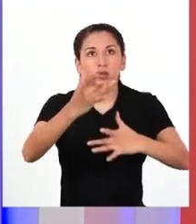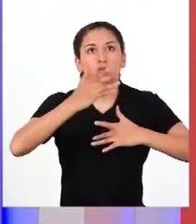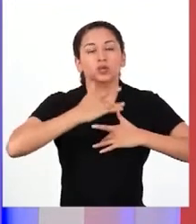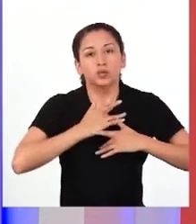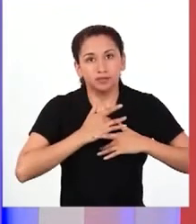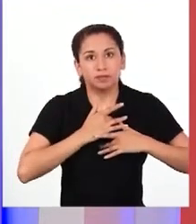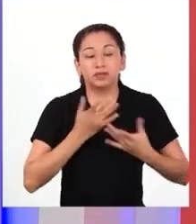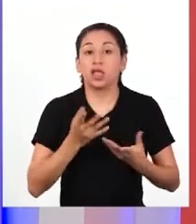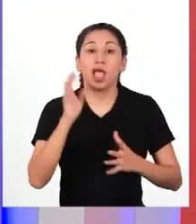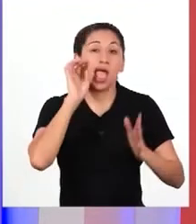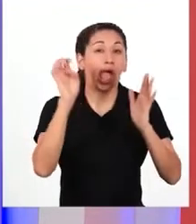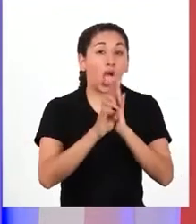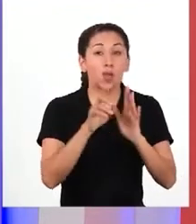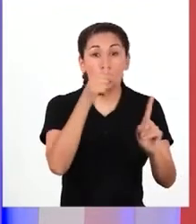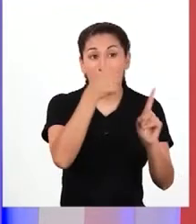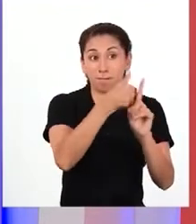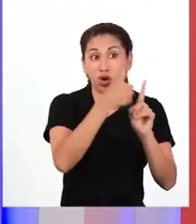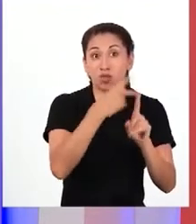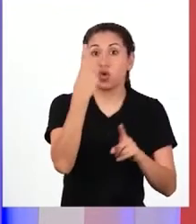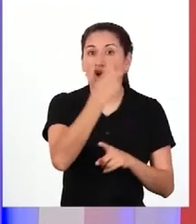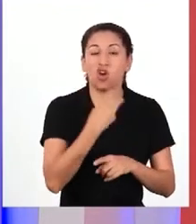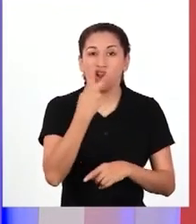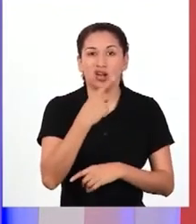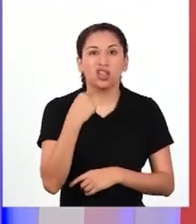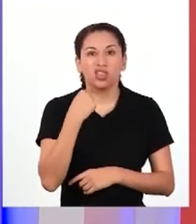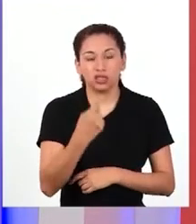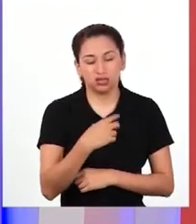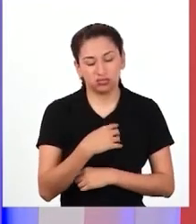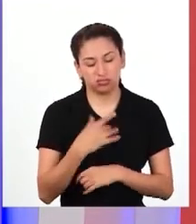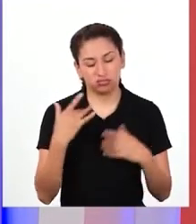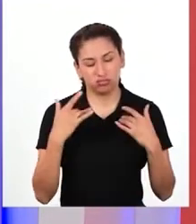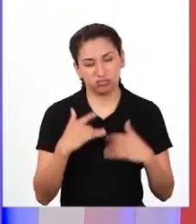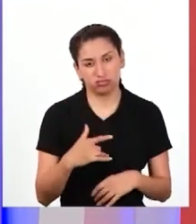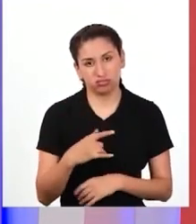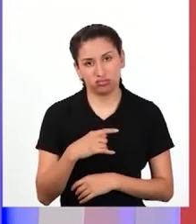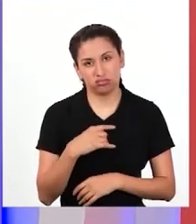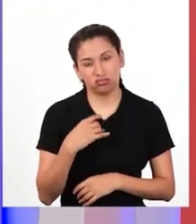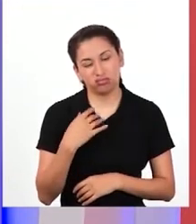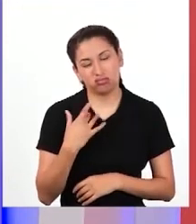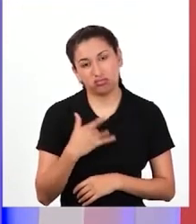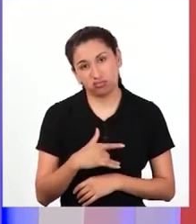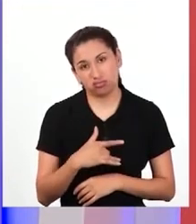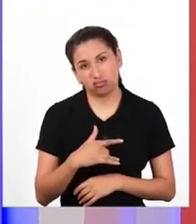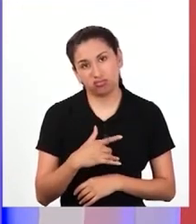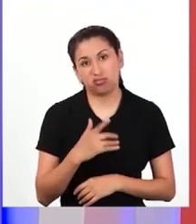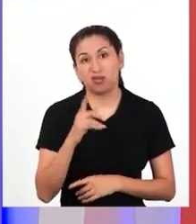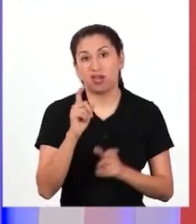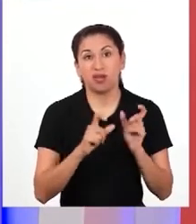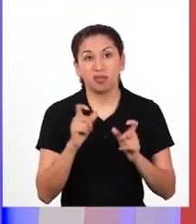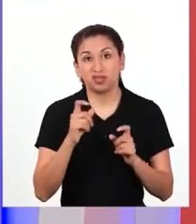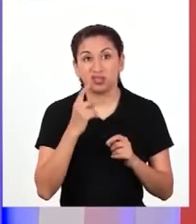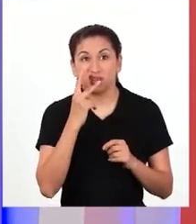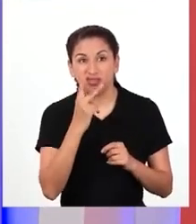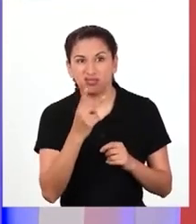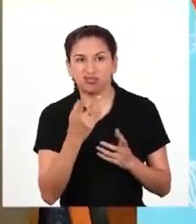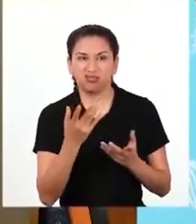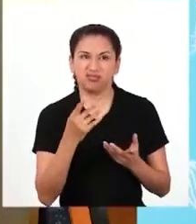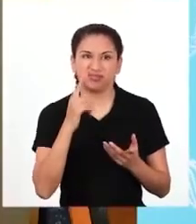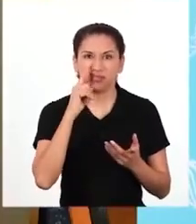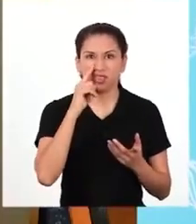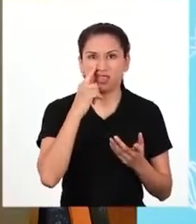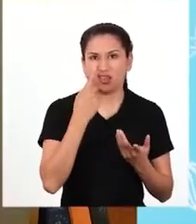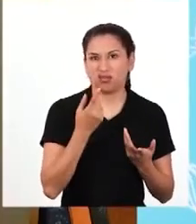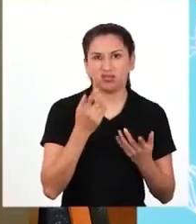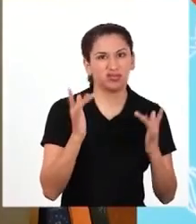su discurso sin una pizca de emoción, es muy poco probable que logre conectar con su público oyente.